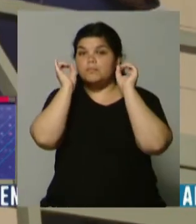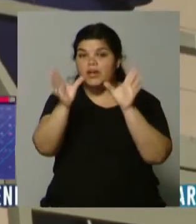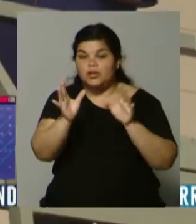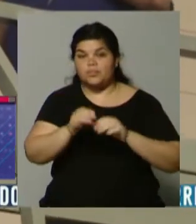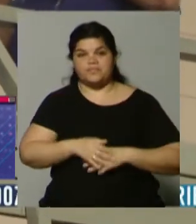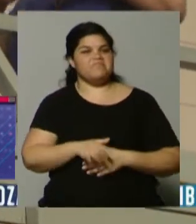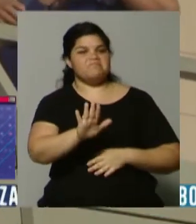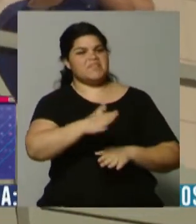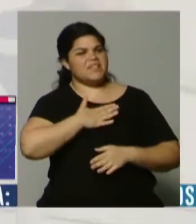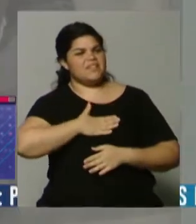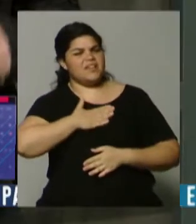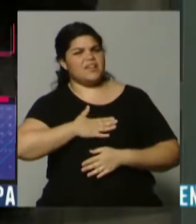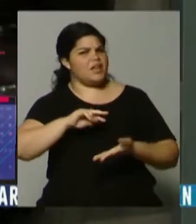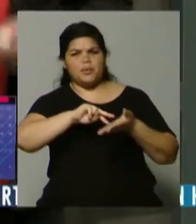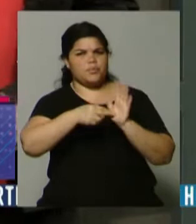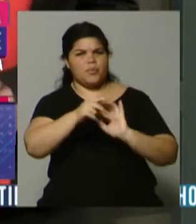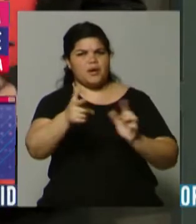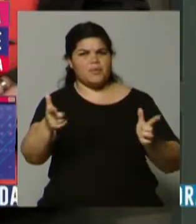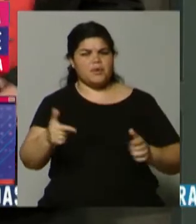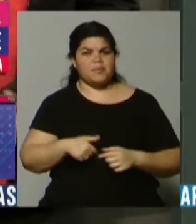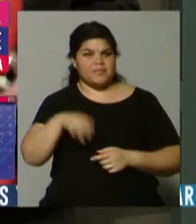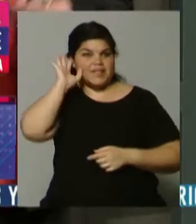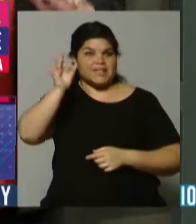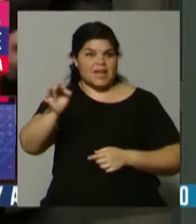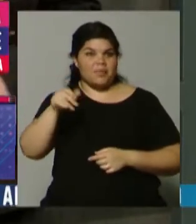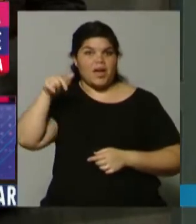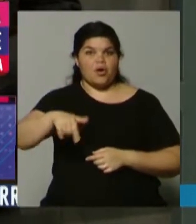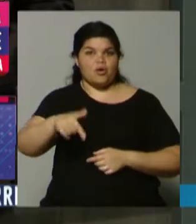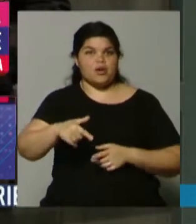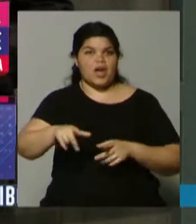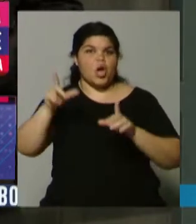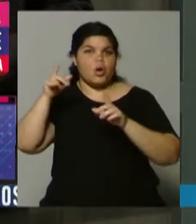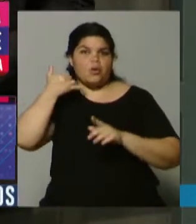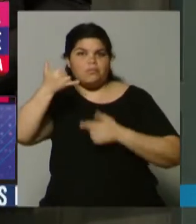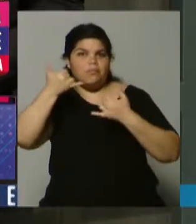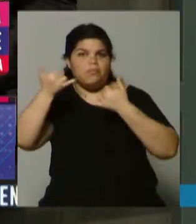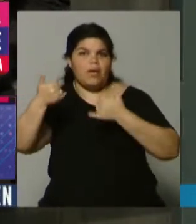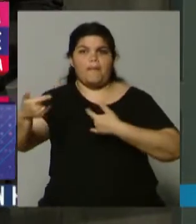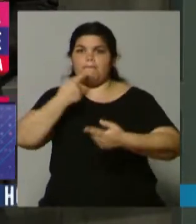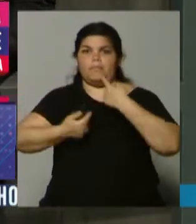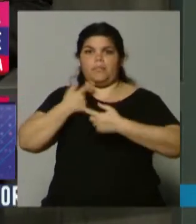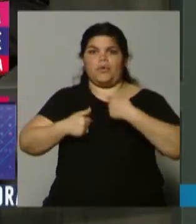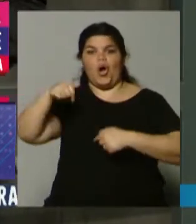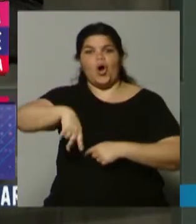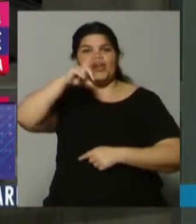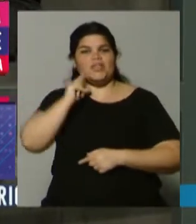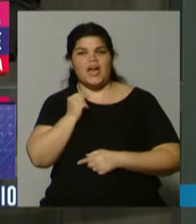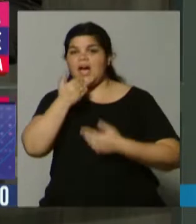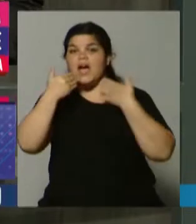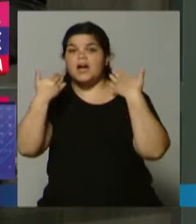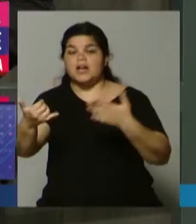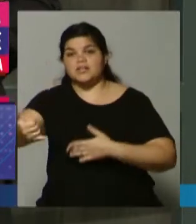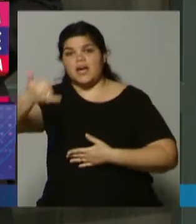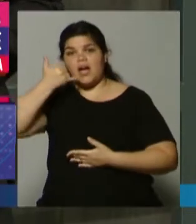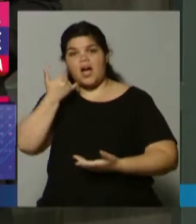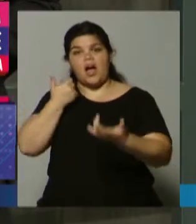Bueno, Marta, muchísimas gracias por estos minutos. Sabemos que debe estar muy solicitada por justamente la jornada de hoy, así que le agradecemos que nos haya dado la